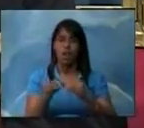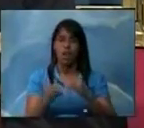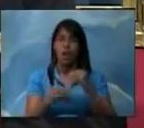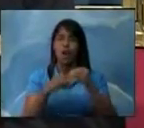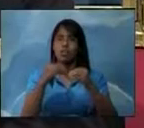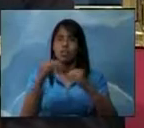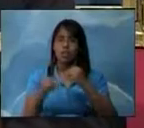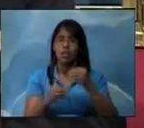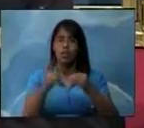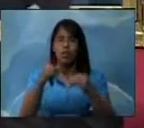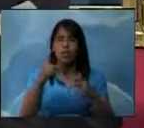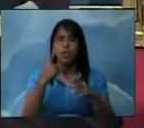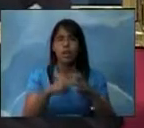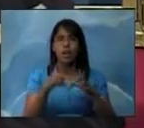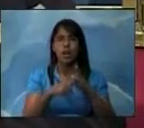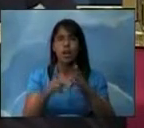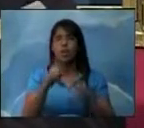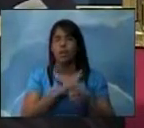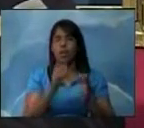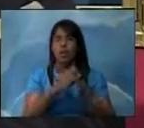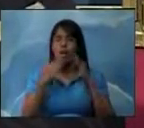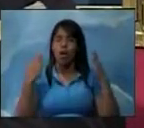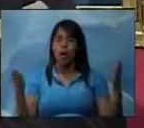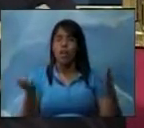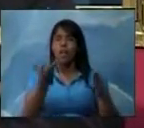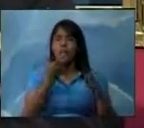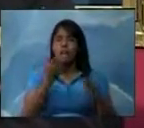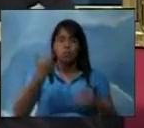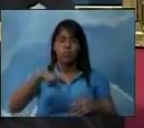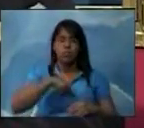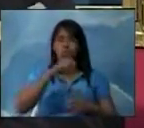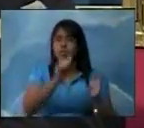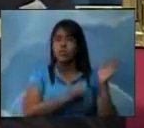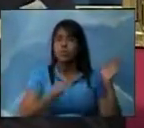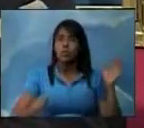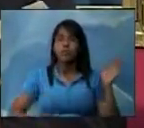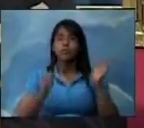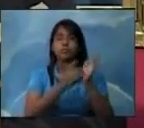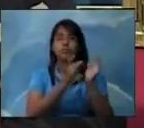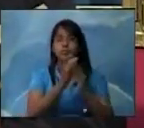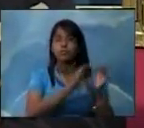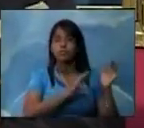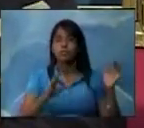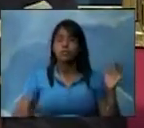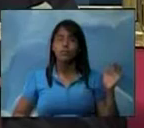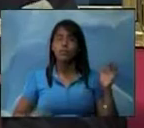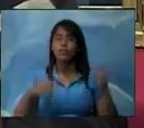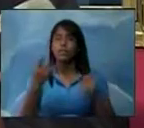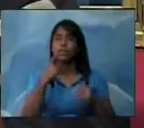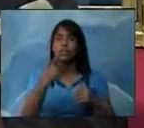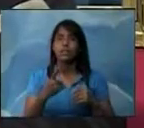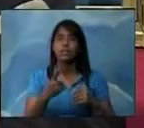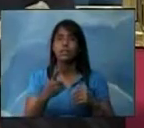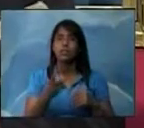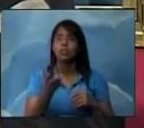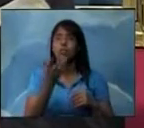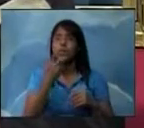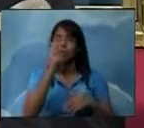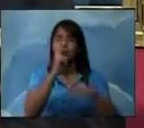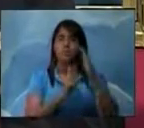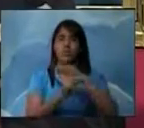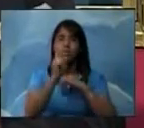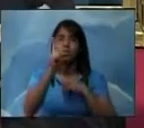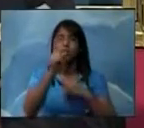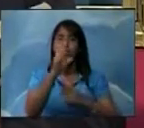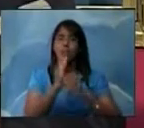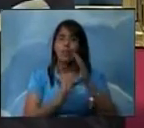hacer. Una de las cosas, de los grandes ejemplos de nuestro Señor Jesucristo, Es que él dice, por ejemplo, en el versículo 1